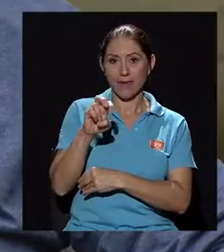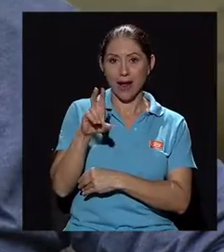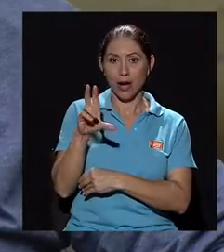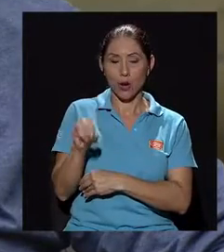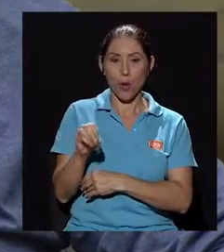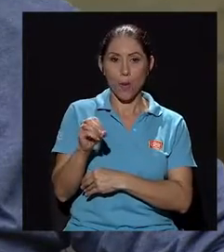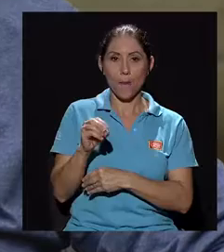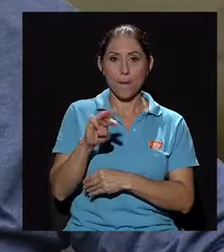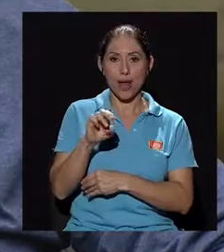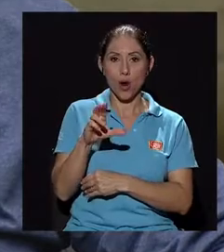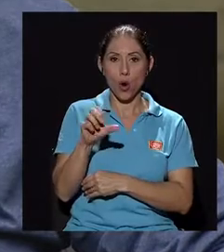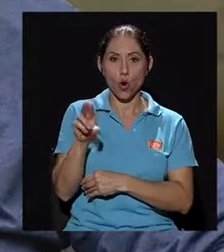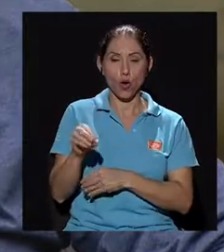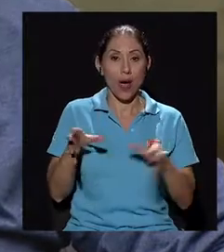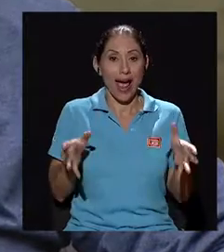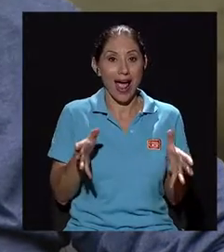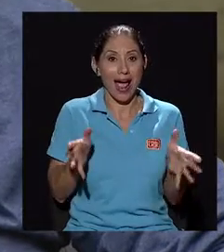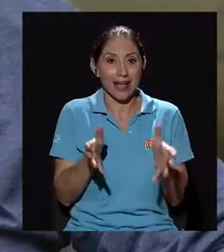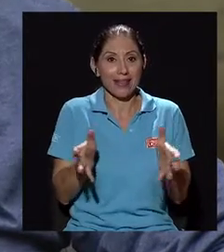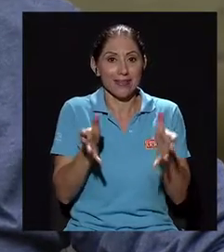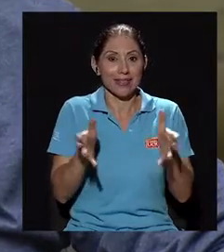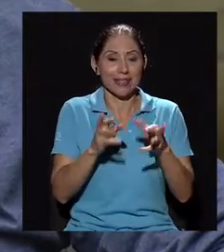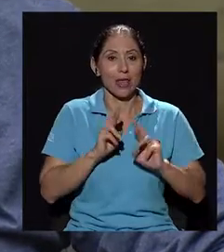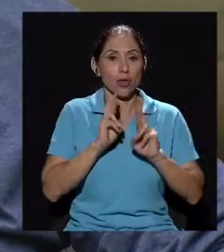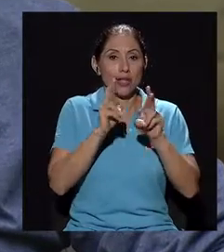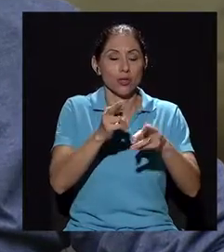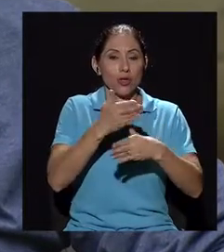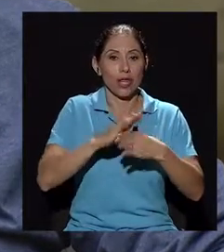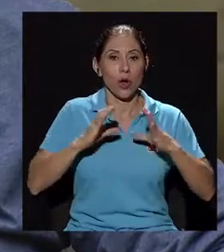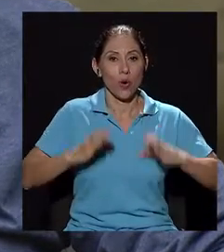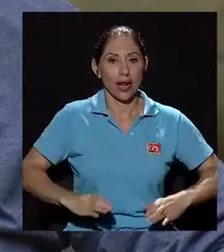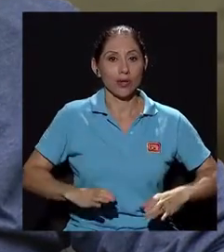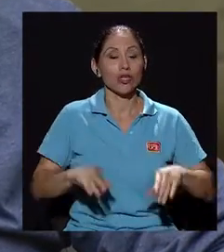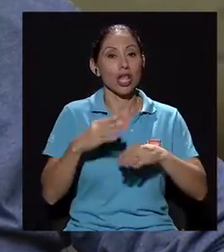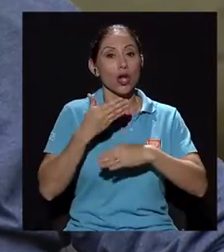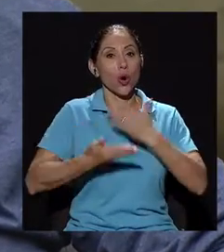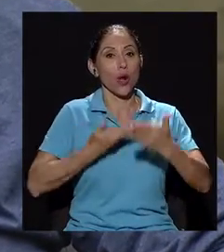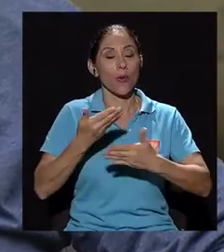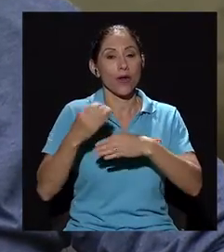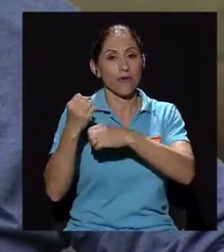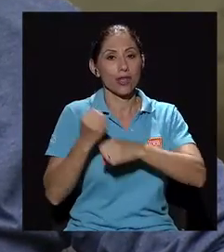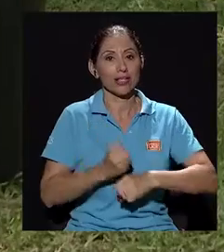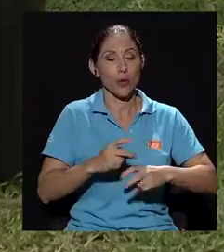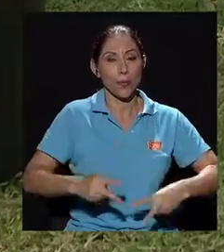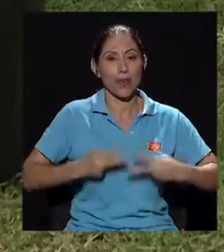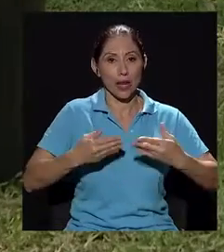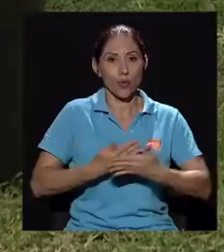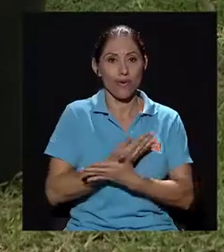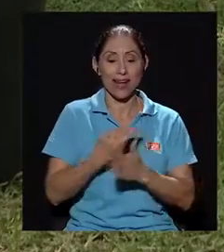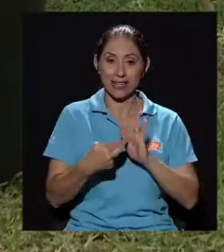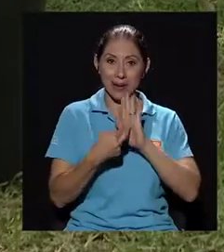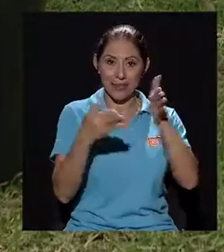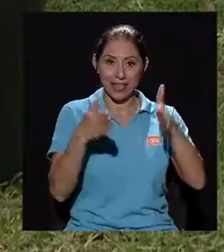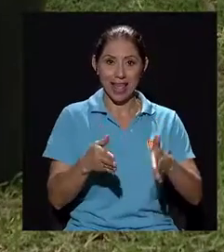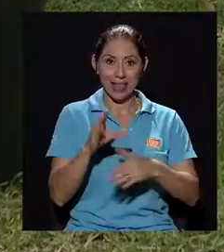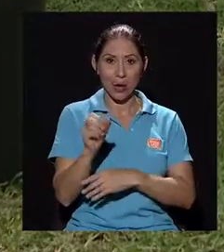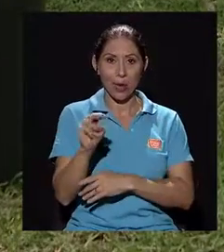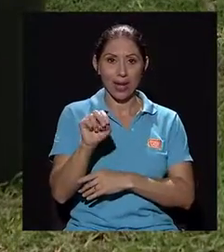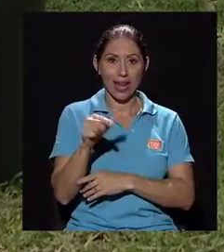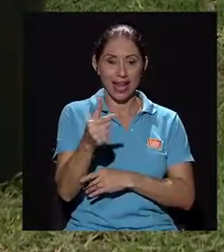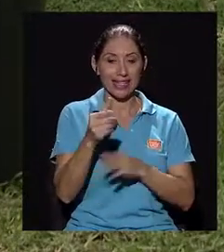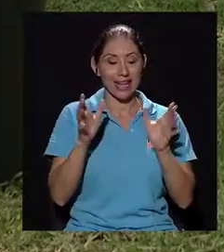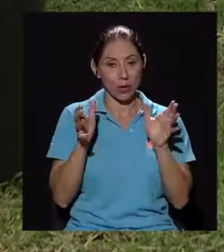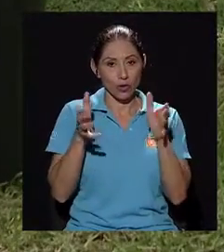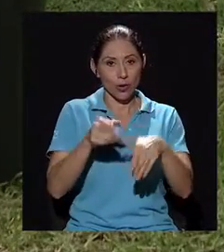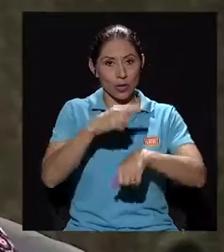activista a favor de la donación de órganos y colaborador de la Fundación Vida Nueva, además representante de ONGs en el Consejo Nacional de Donación